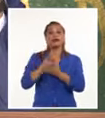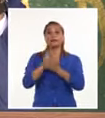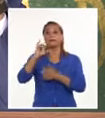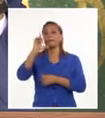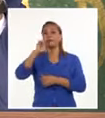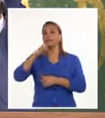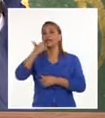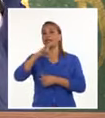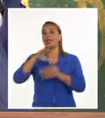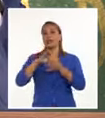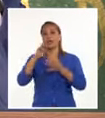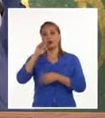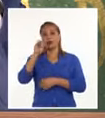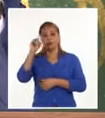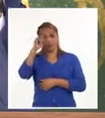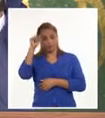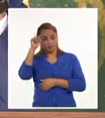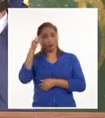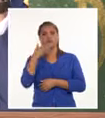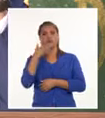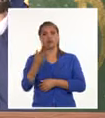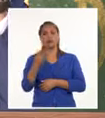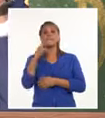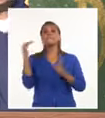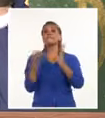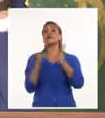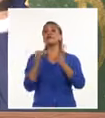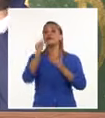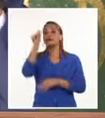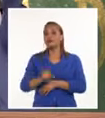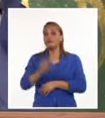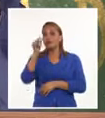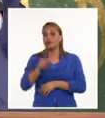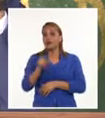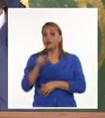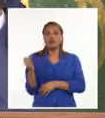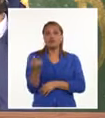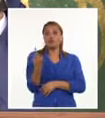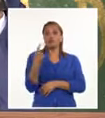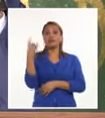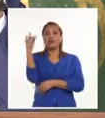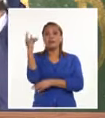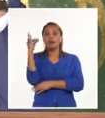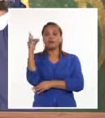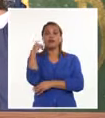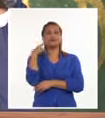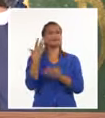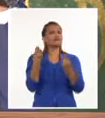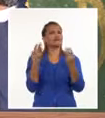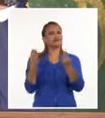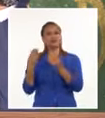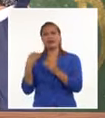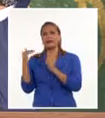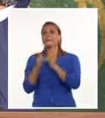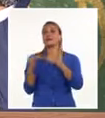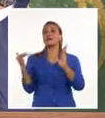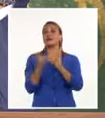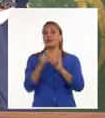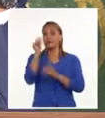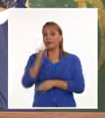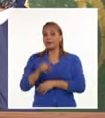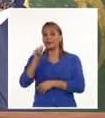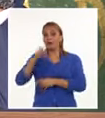millones de personas, solamente en Bolivia se llegó a casi 700.000, solo en Bolivia. Millones de personas recibieron operaciones de la